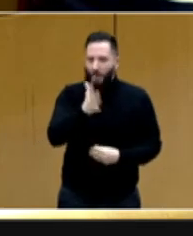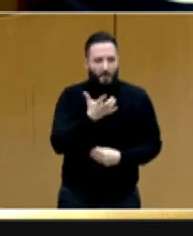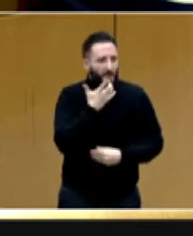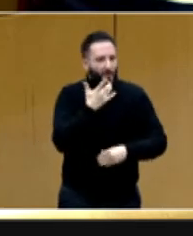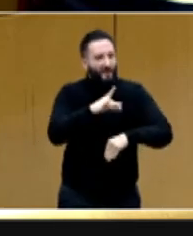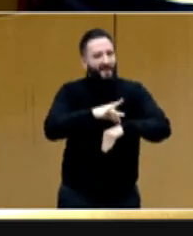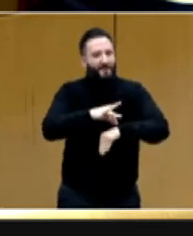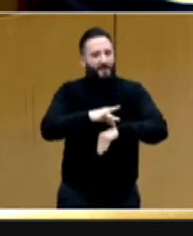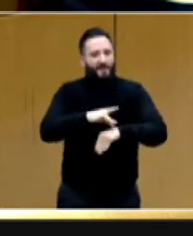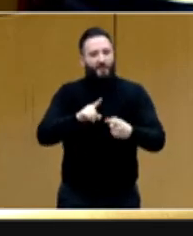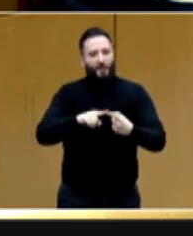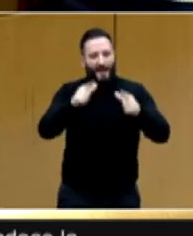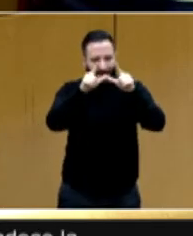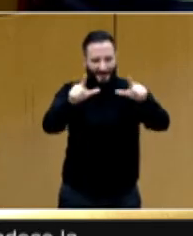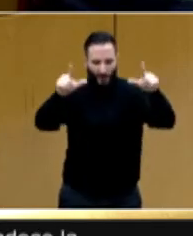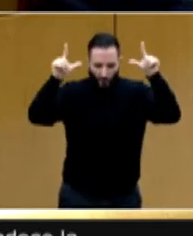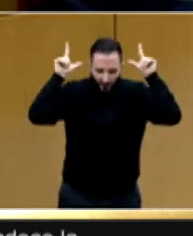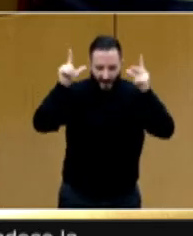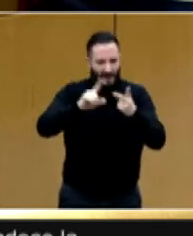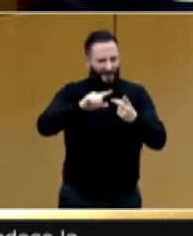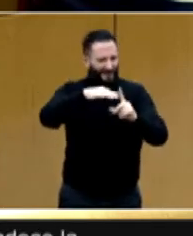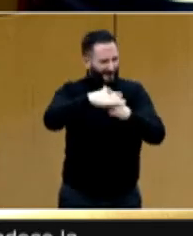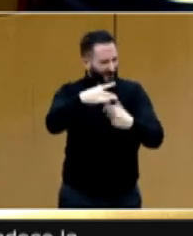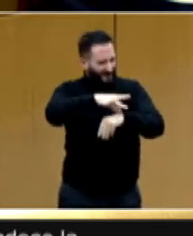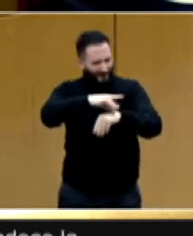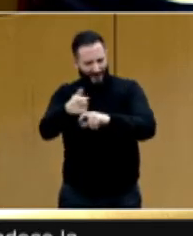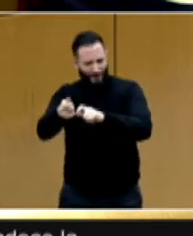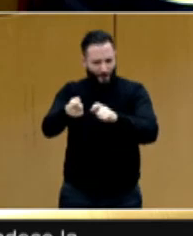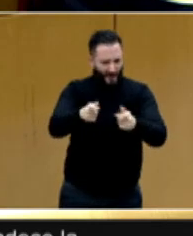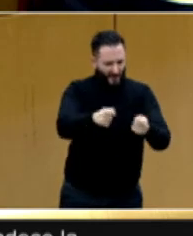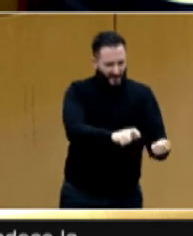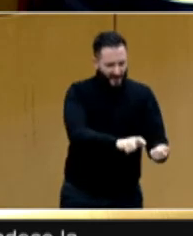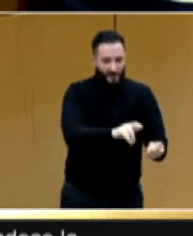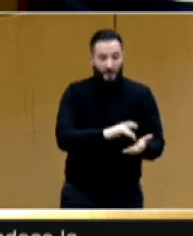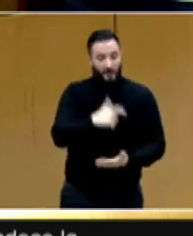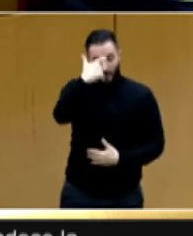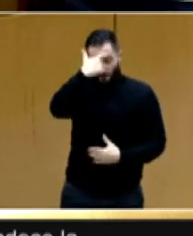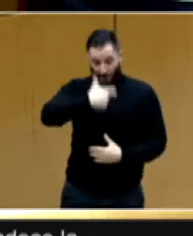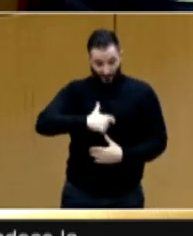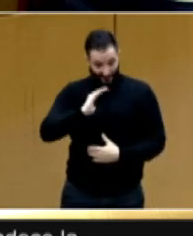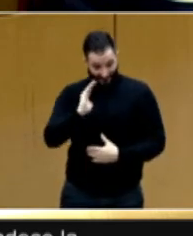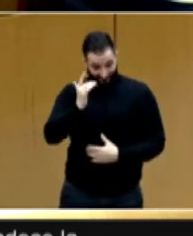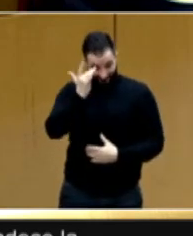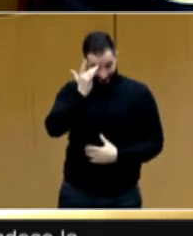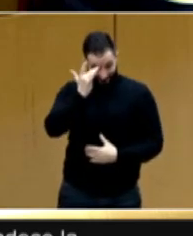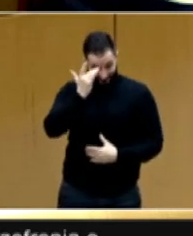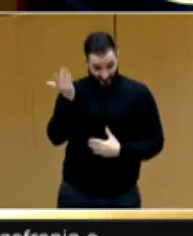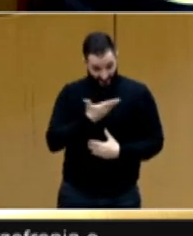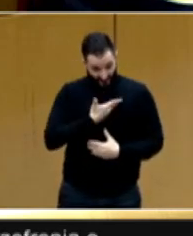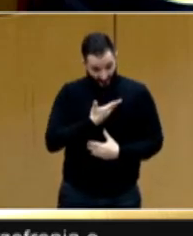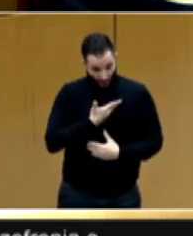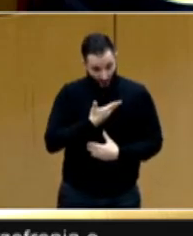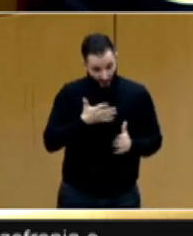como puede ser la esquizofrenia o cosas por el estilo el propio afectado le cuesta